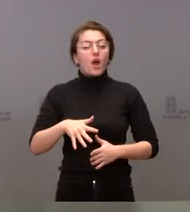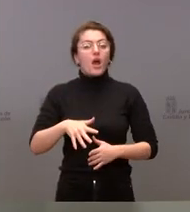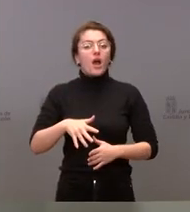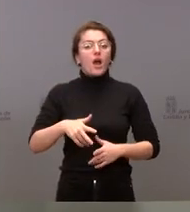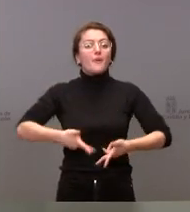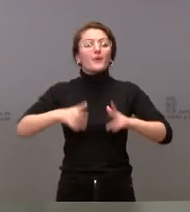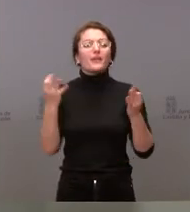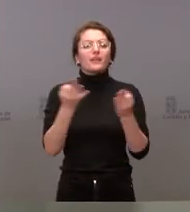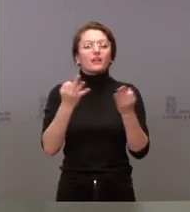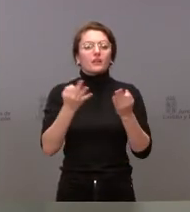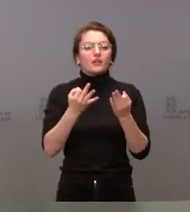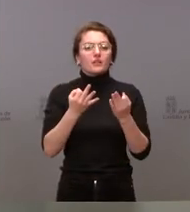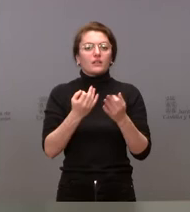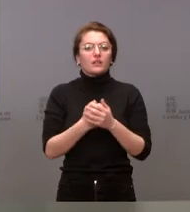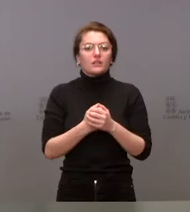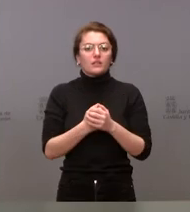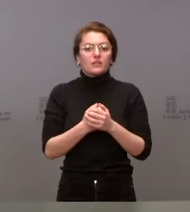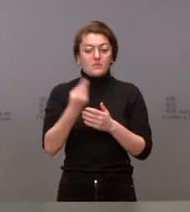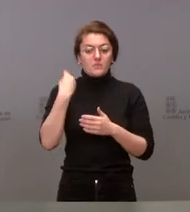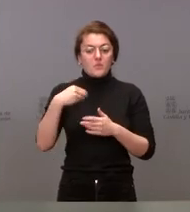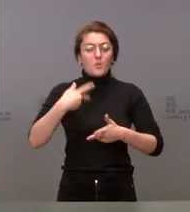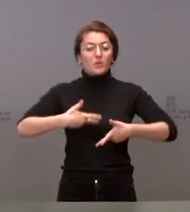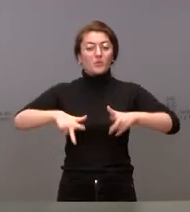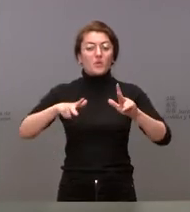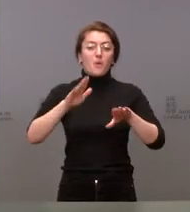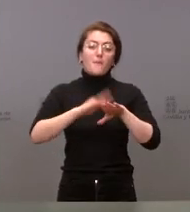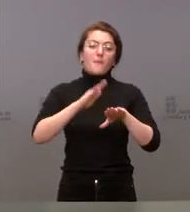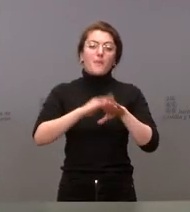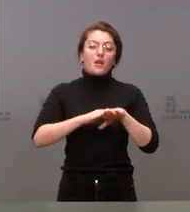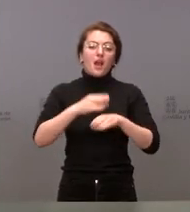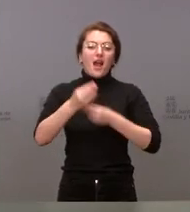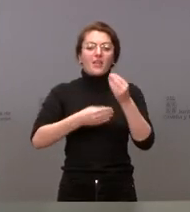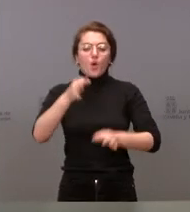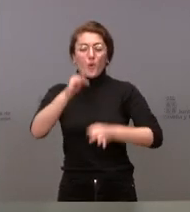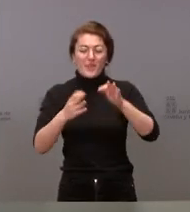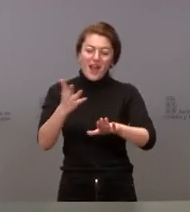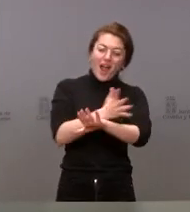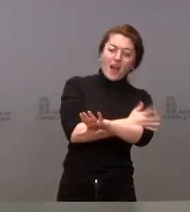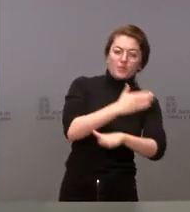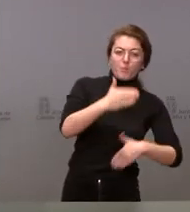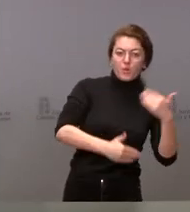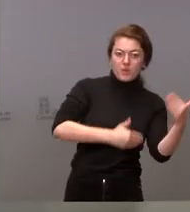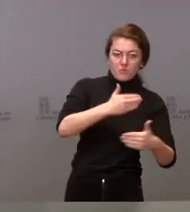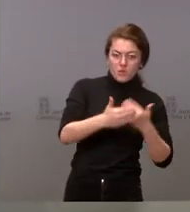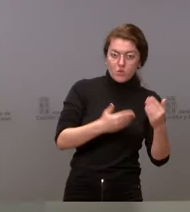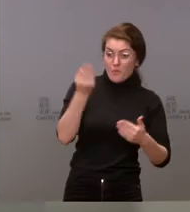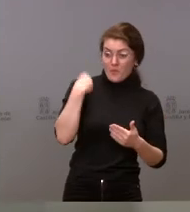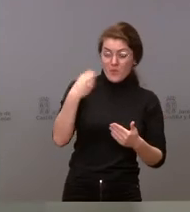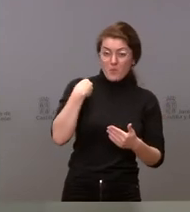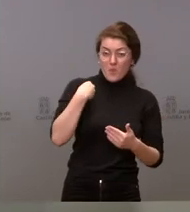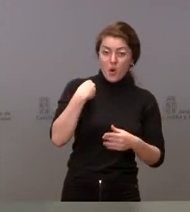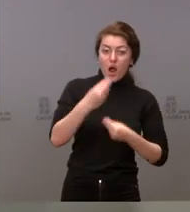autorizar a la formulación de este requerimiento previo a la vidad judicial que es el mismo procedimiento que utilizamos momento cuando se